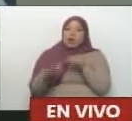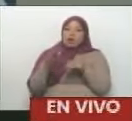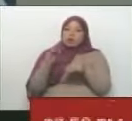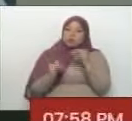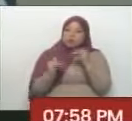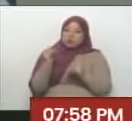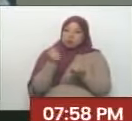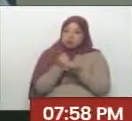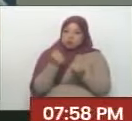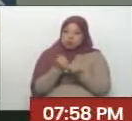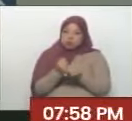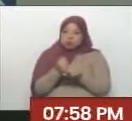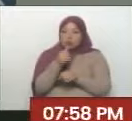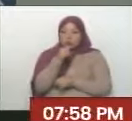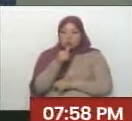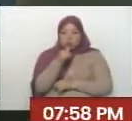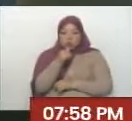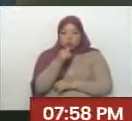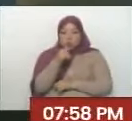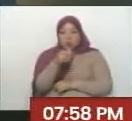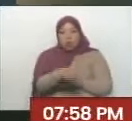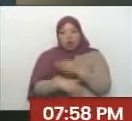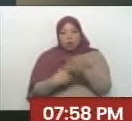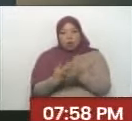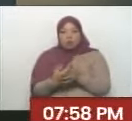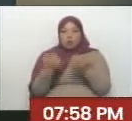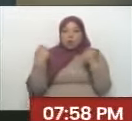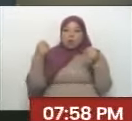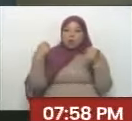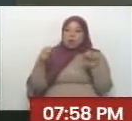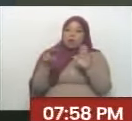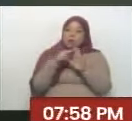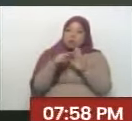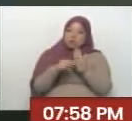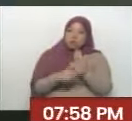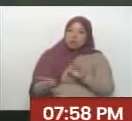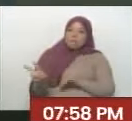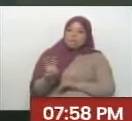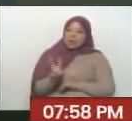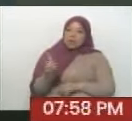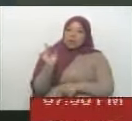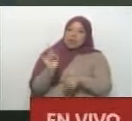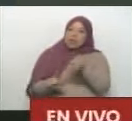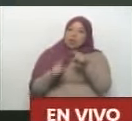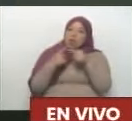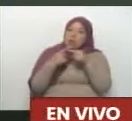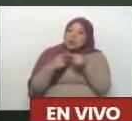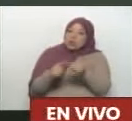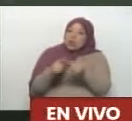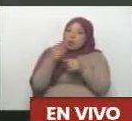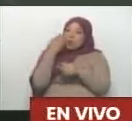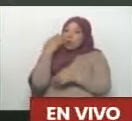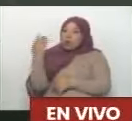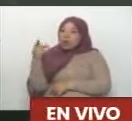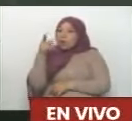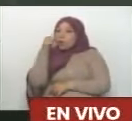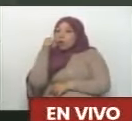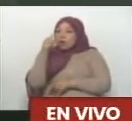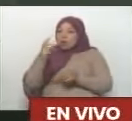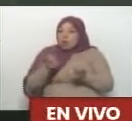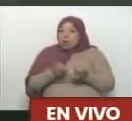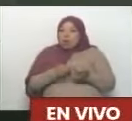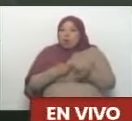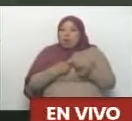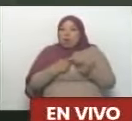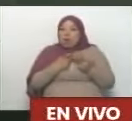desestabilización siguiendo ese manualito que se ha venido aplicando para Venezuela. Ahora, depende mucho de lo que dice Enrique Mendoza, de la voluntad